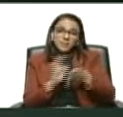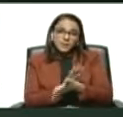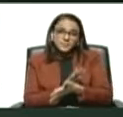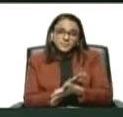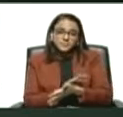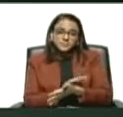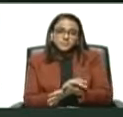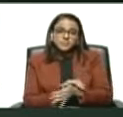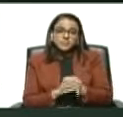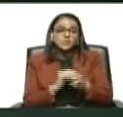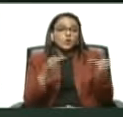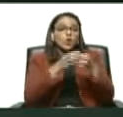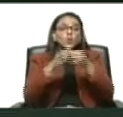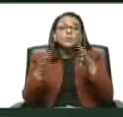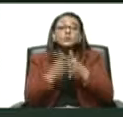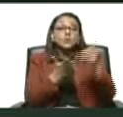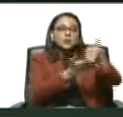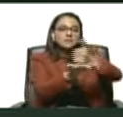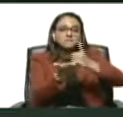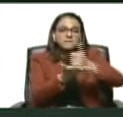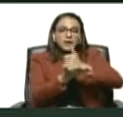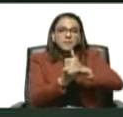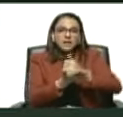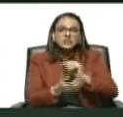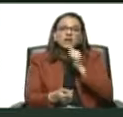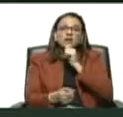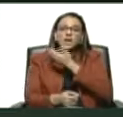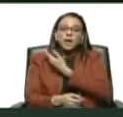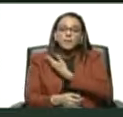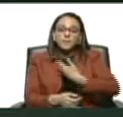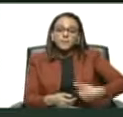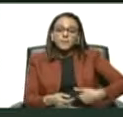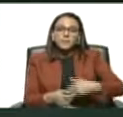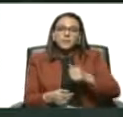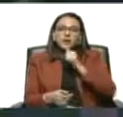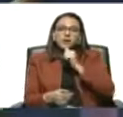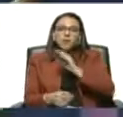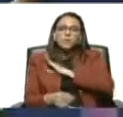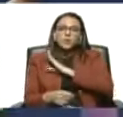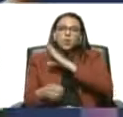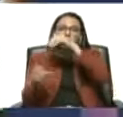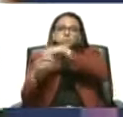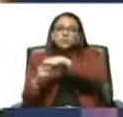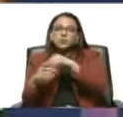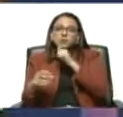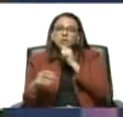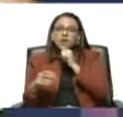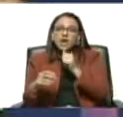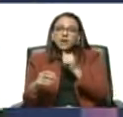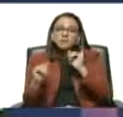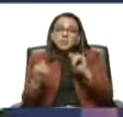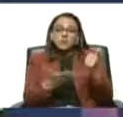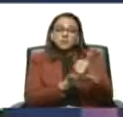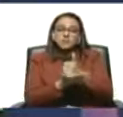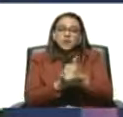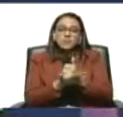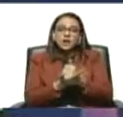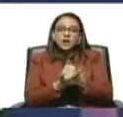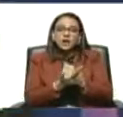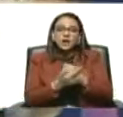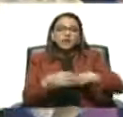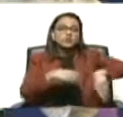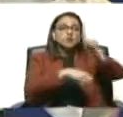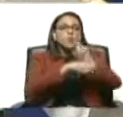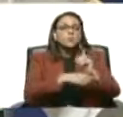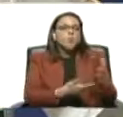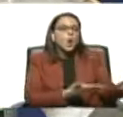el conglomerado farmacéutico, que es propietario también de fondos de inversión importantes en el mundo, fueron los que más concentraron